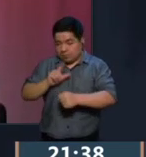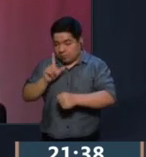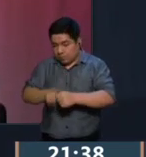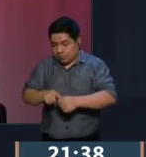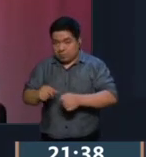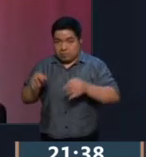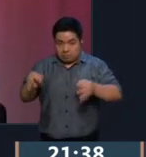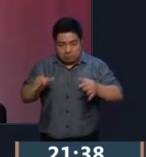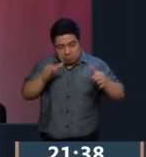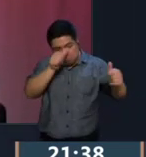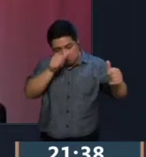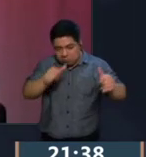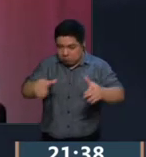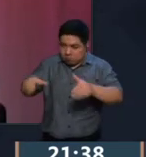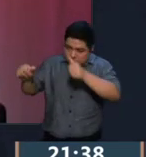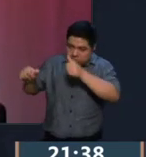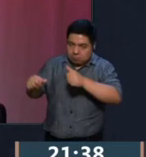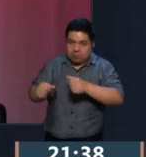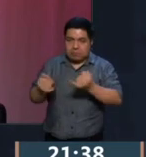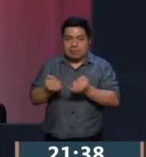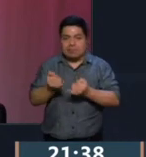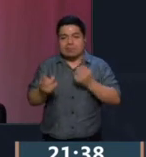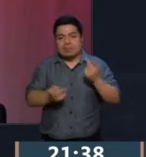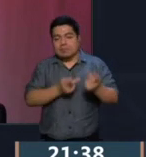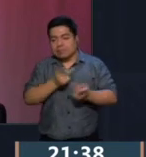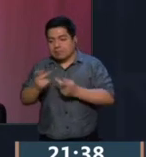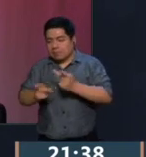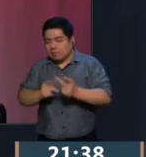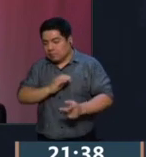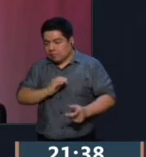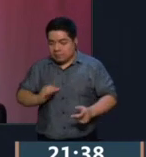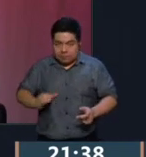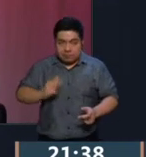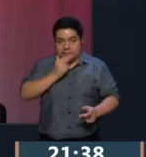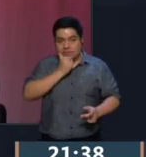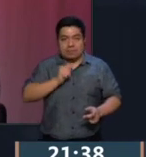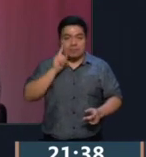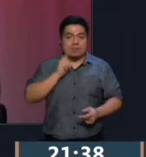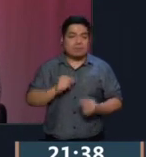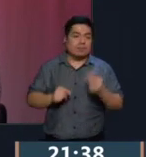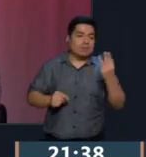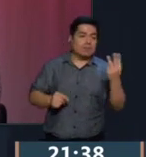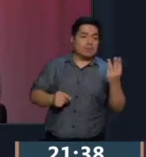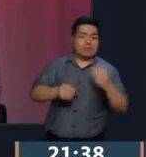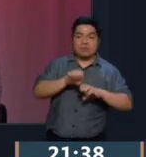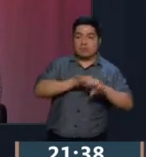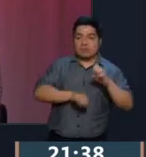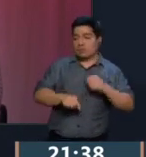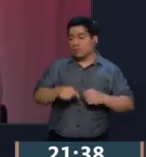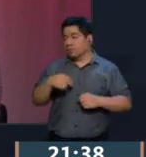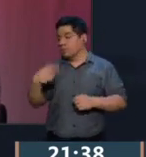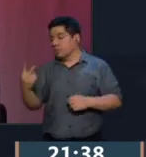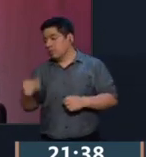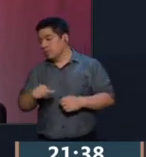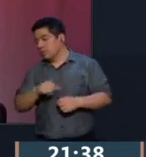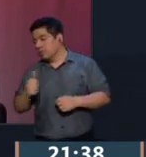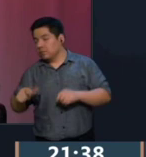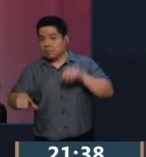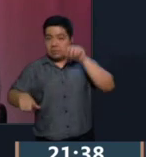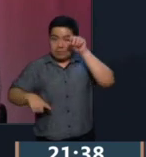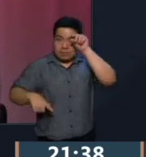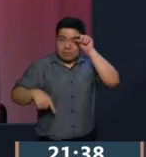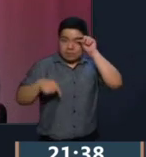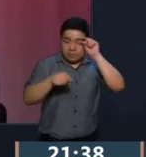las autoridades especialistas o la mesa técnica se pongan de acuerdo, así como en las encuestas para definir candidaturas, 3 empresas, 2 hechas por